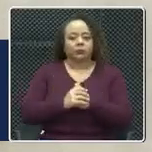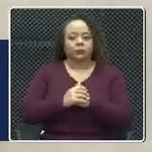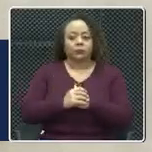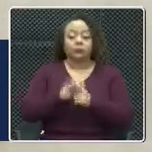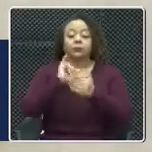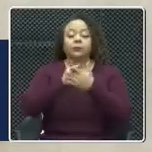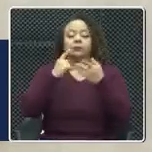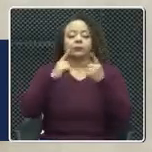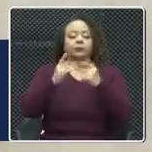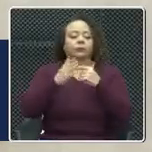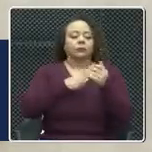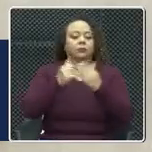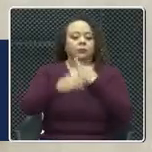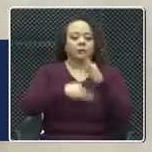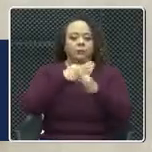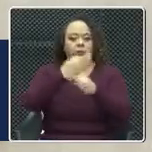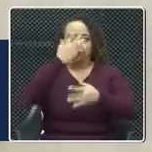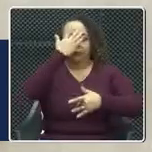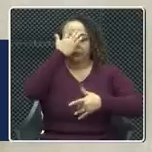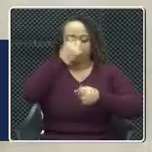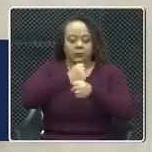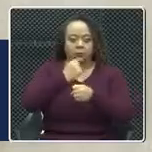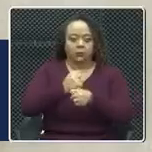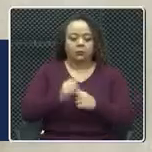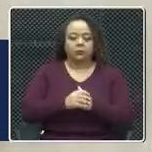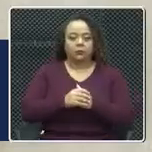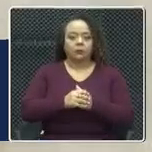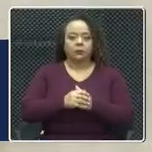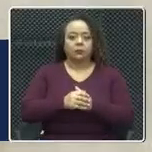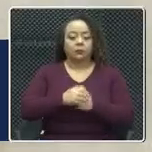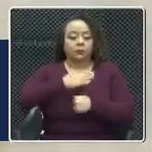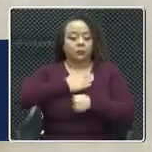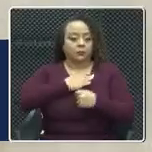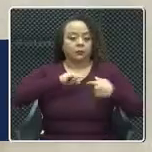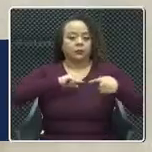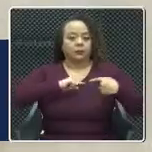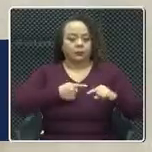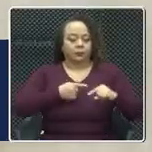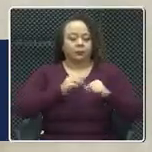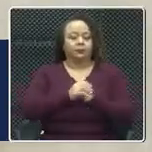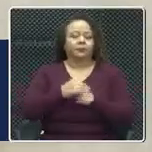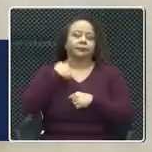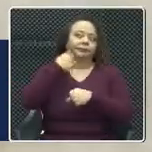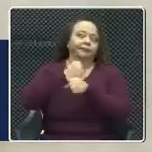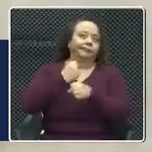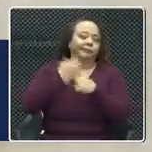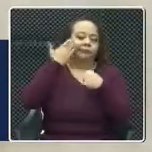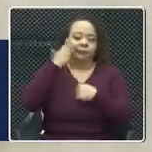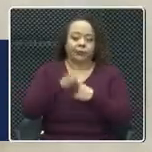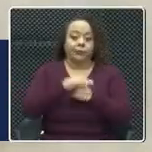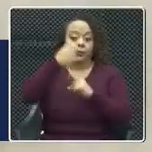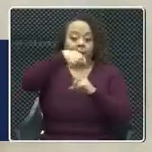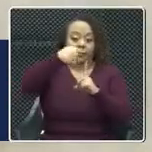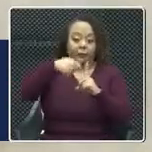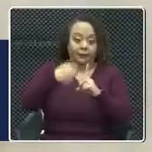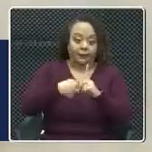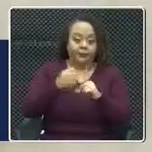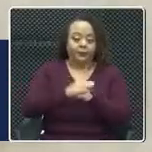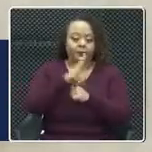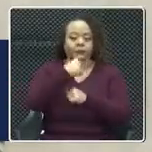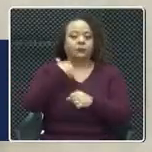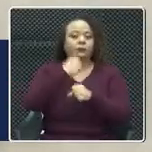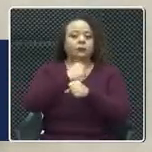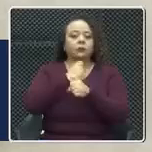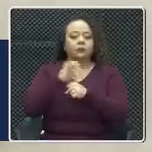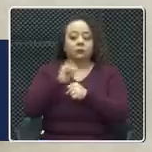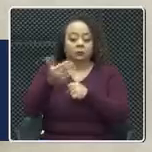Eso pasa en cualquier tipo de enfermedad laboral, uh-huh. ¿verdad? Si a mí me duele, si yo trabajo, no sé, en una bananera, ¿verdad? Y trabajo